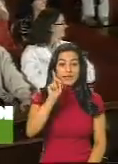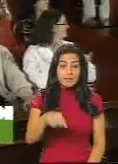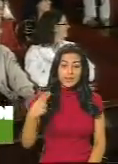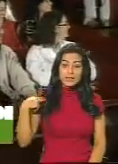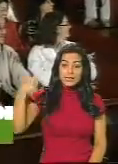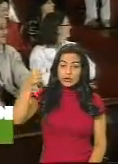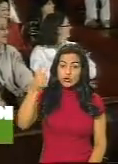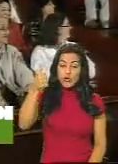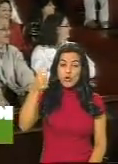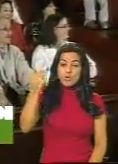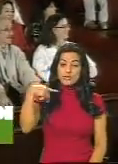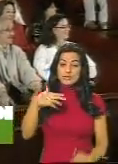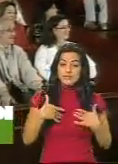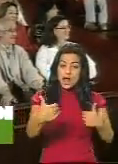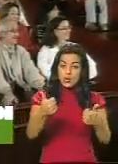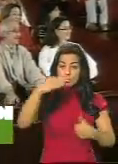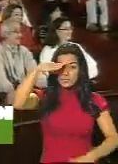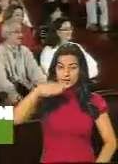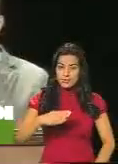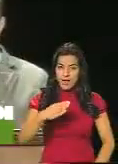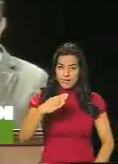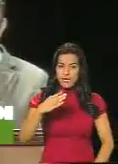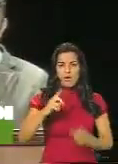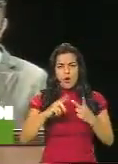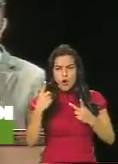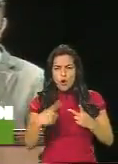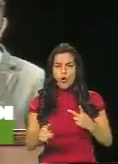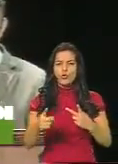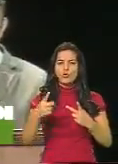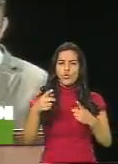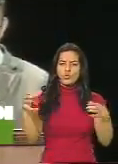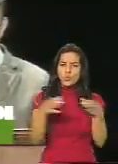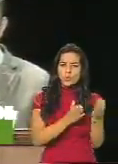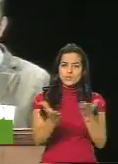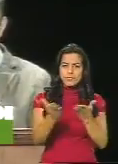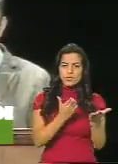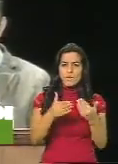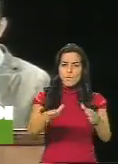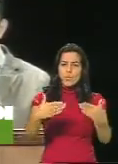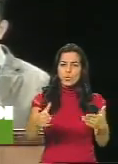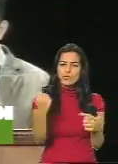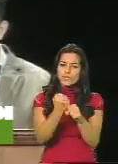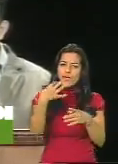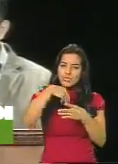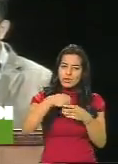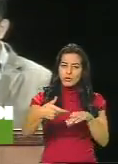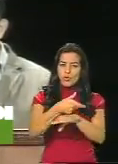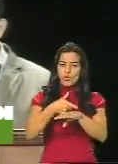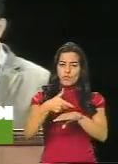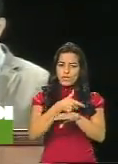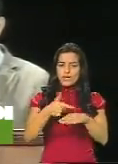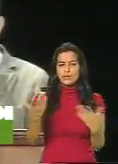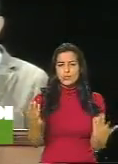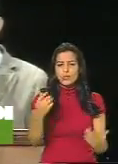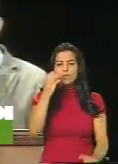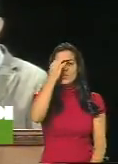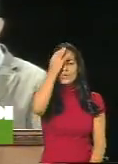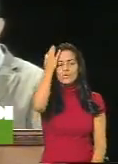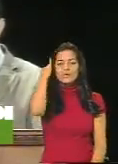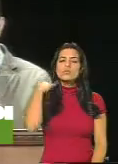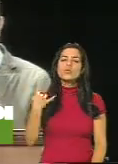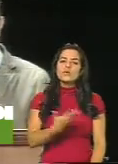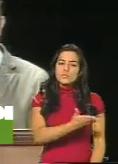director de salud militar, y a todos los servidores públicos del gobierno revolucionario, que junto a